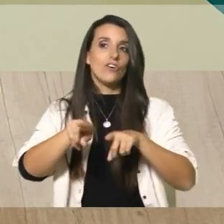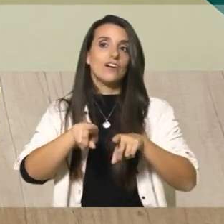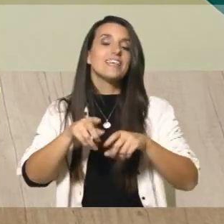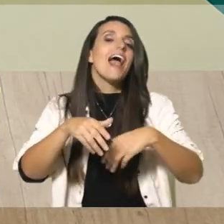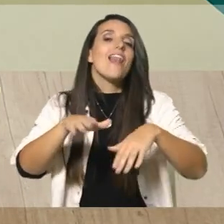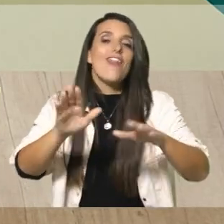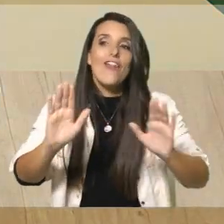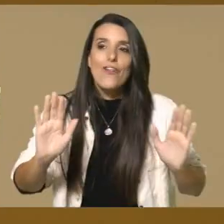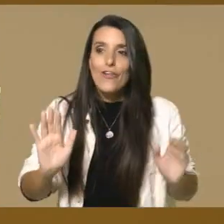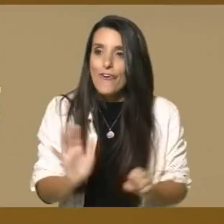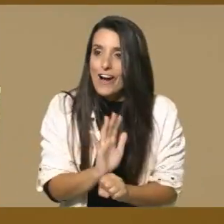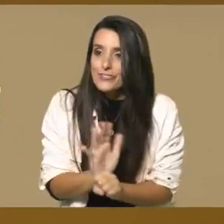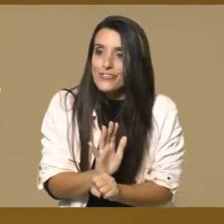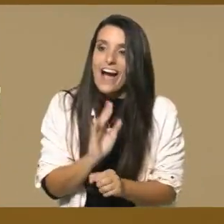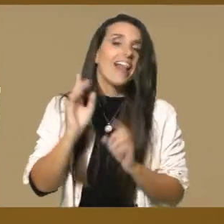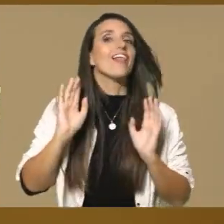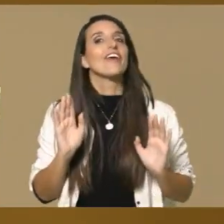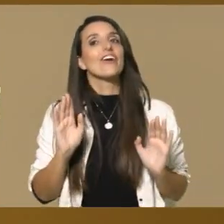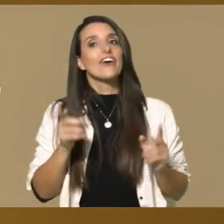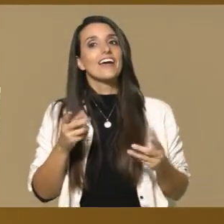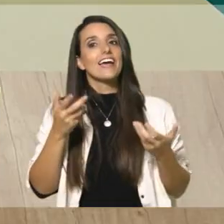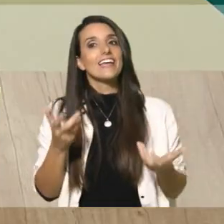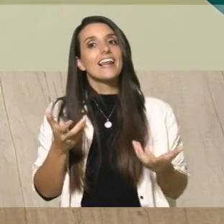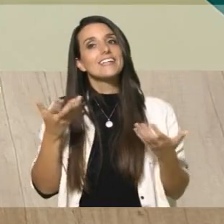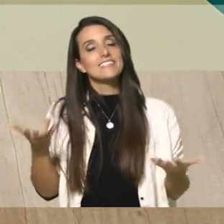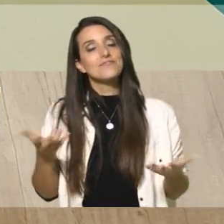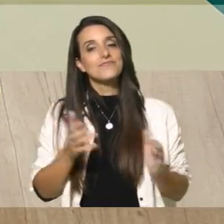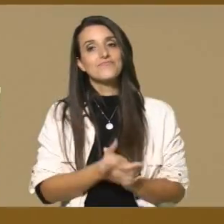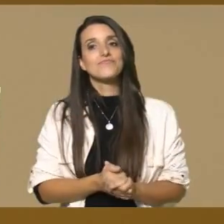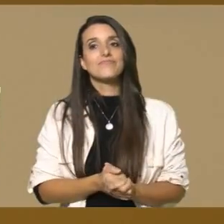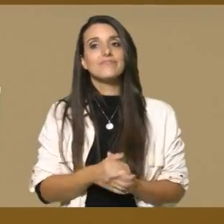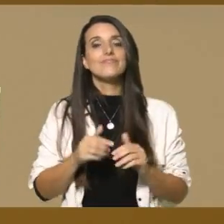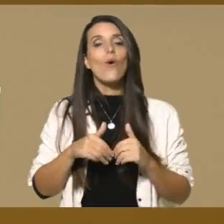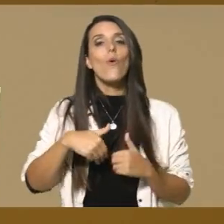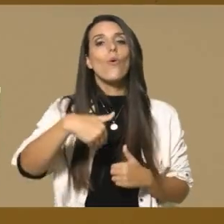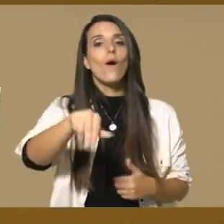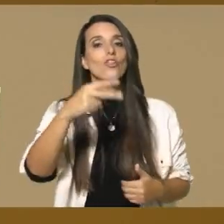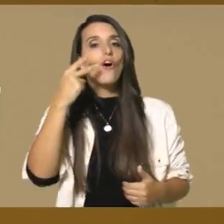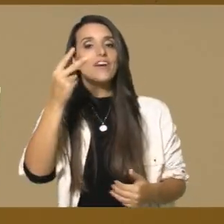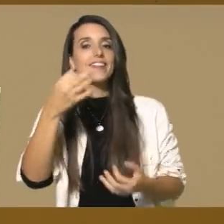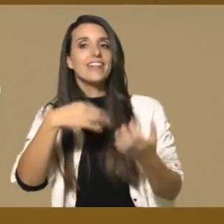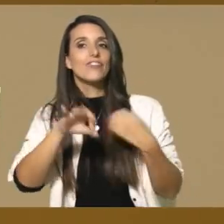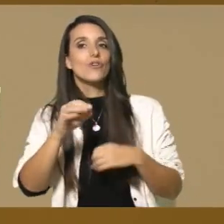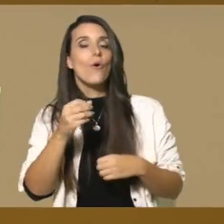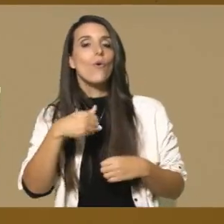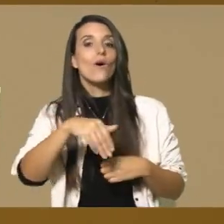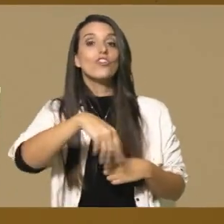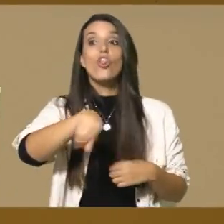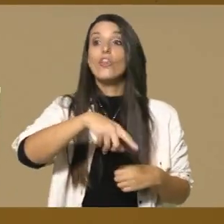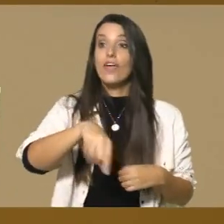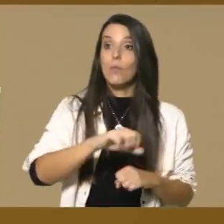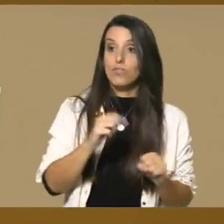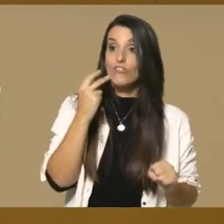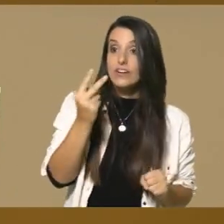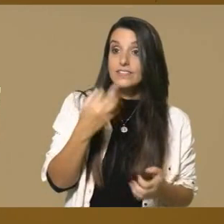algo trato de bailar. Y de apuntar el vicio. Ahí va. ¿Cuándo vamos a, para cerrar, cuándo y dónde